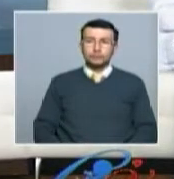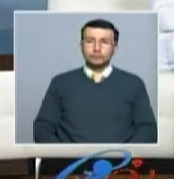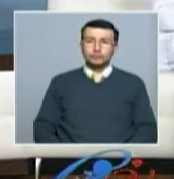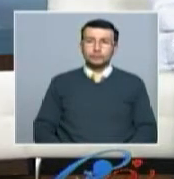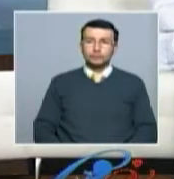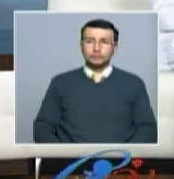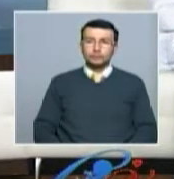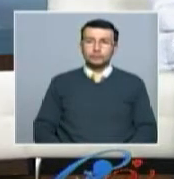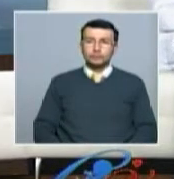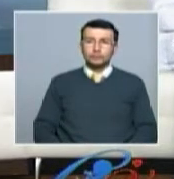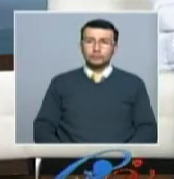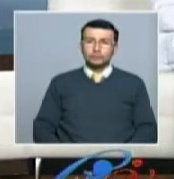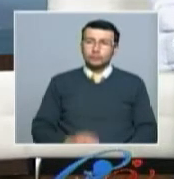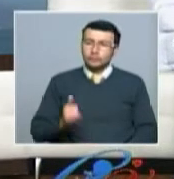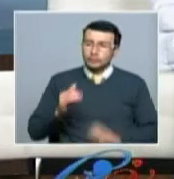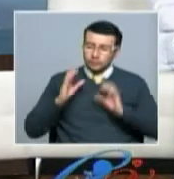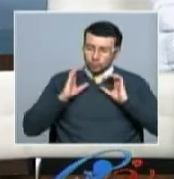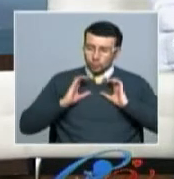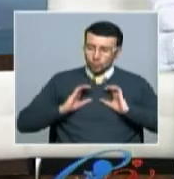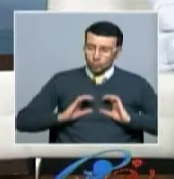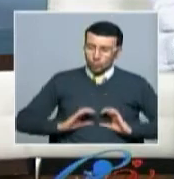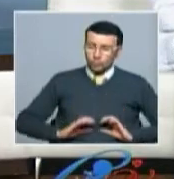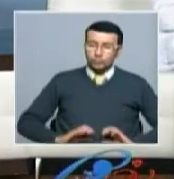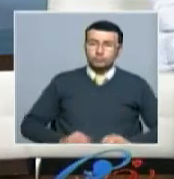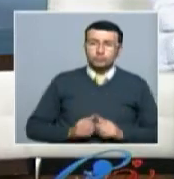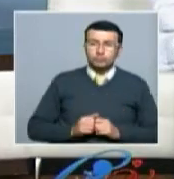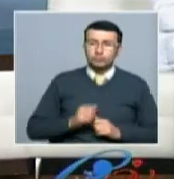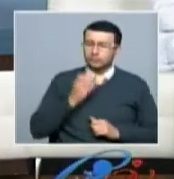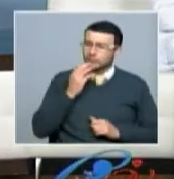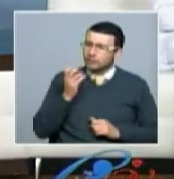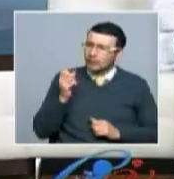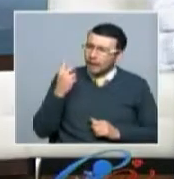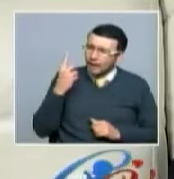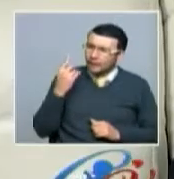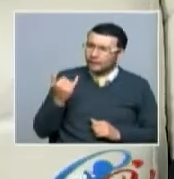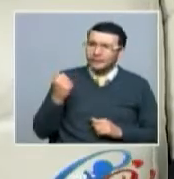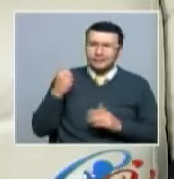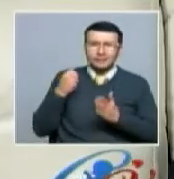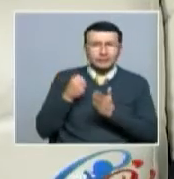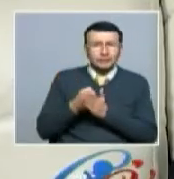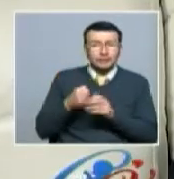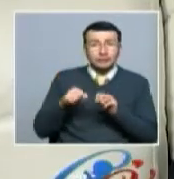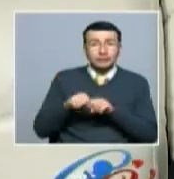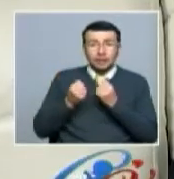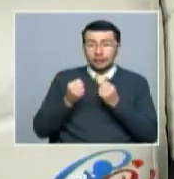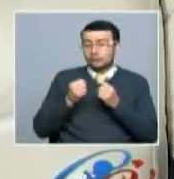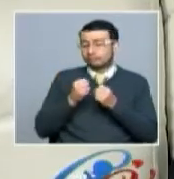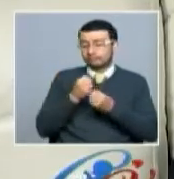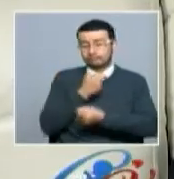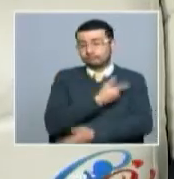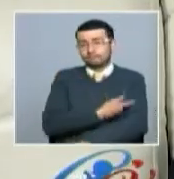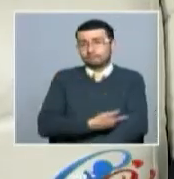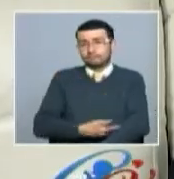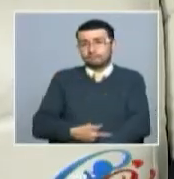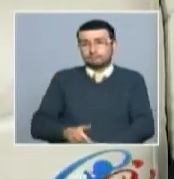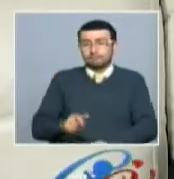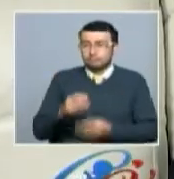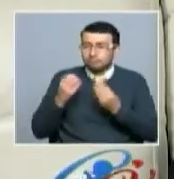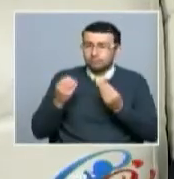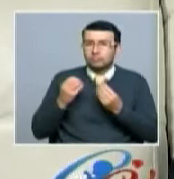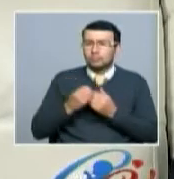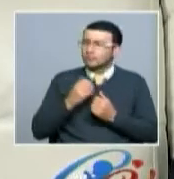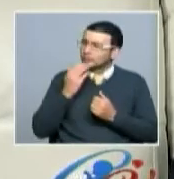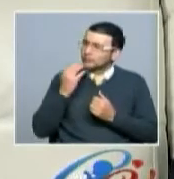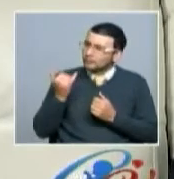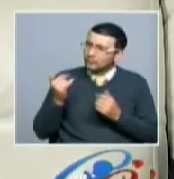La anatomía del miembro superior con relación a lesiones nerviosas es muy extensa. Se producen